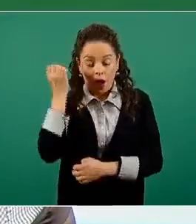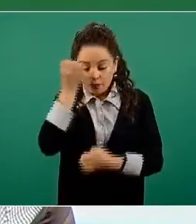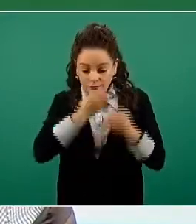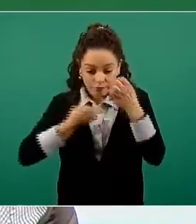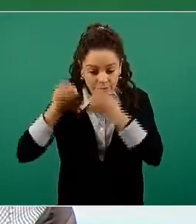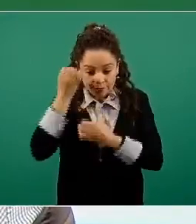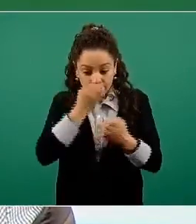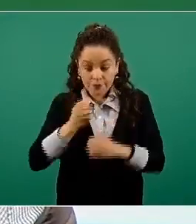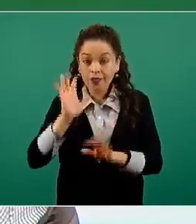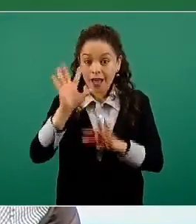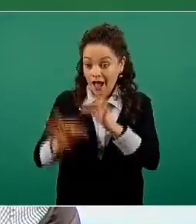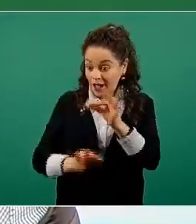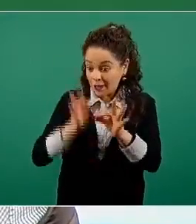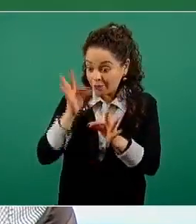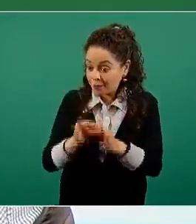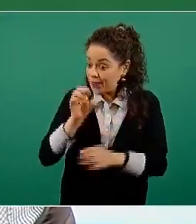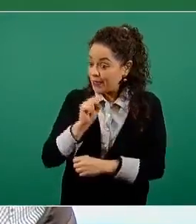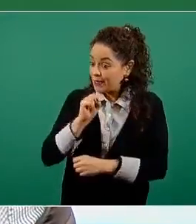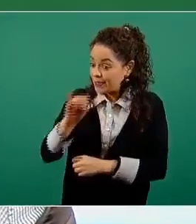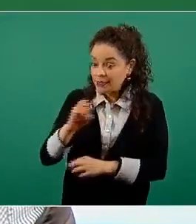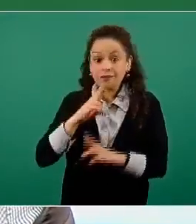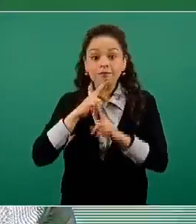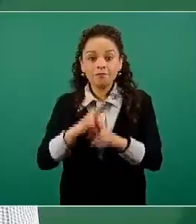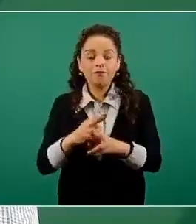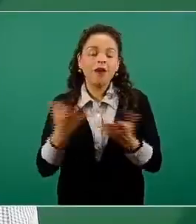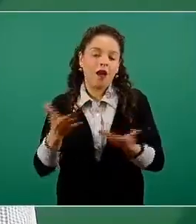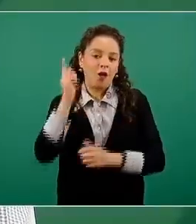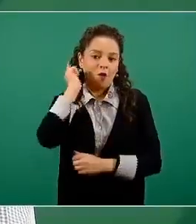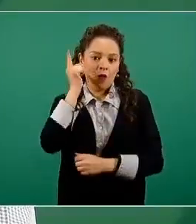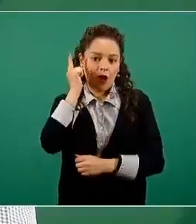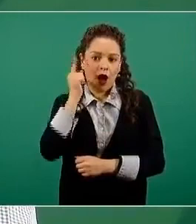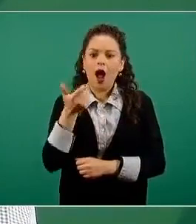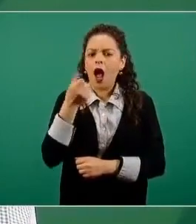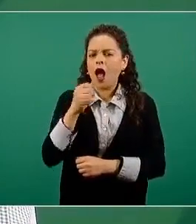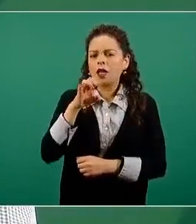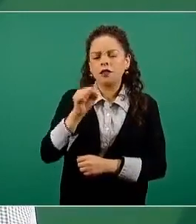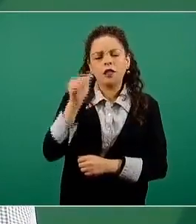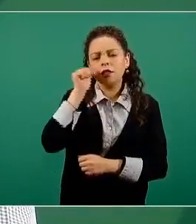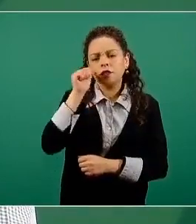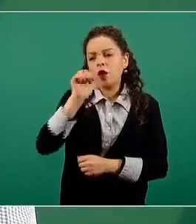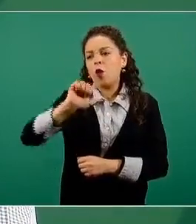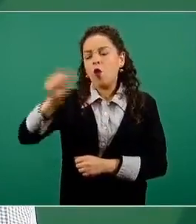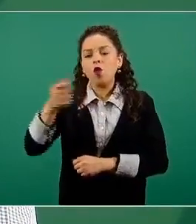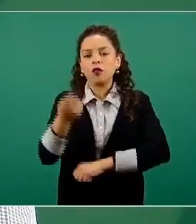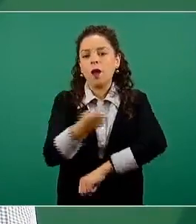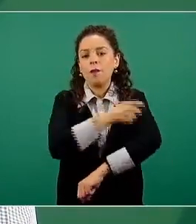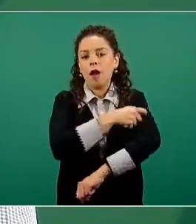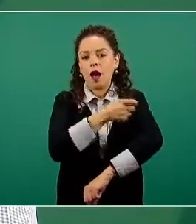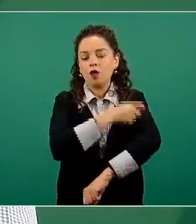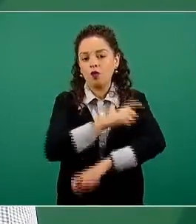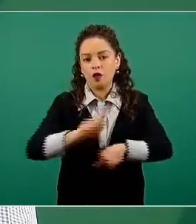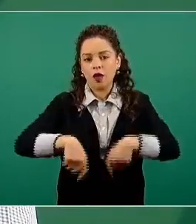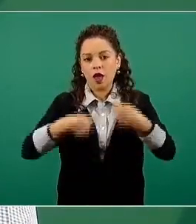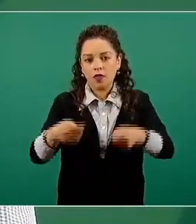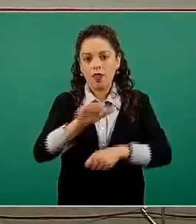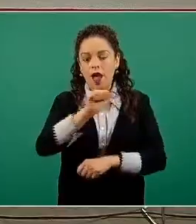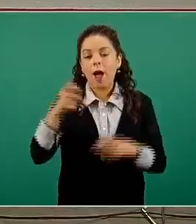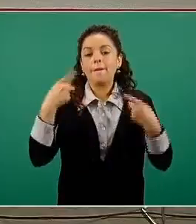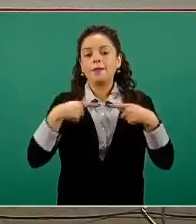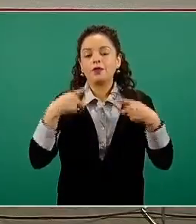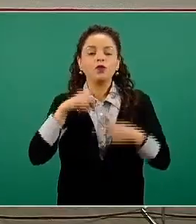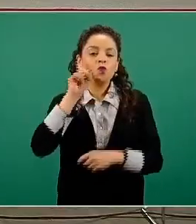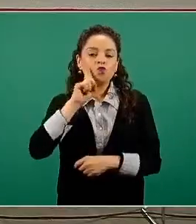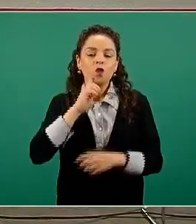demuestren. Normalmente es así con la mayoría de anticuerpos u otras vacunas que en su momento se ponen a este grupo de personas,